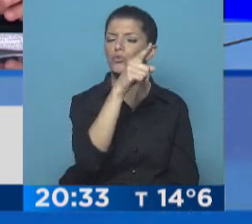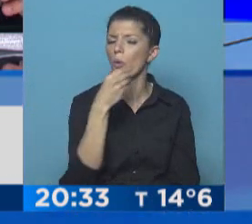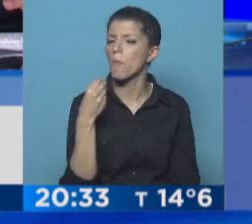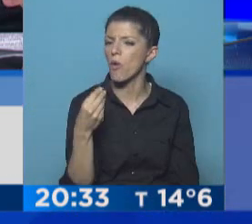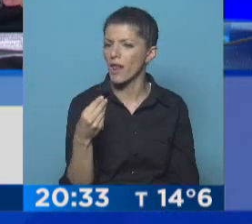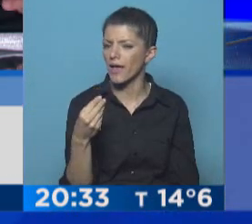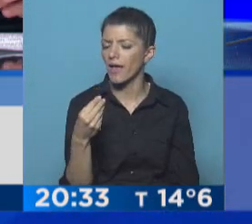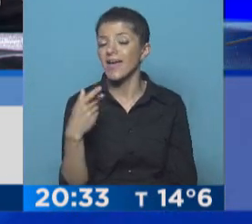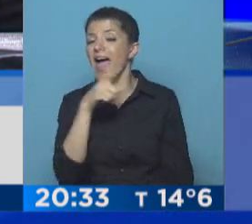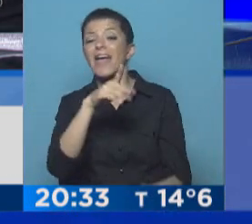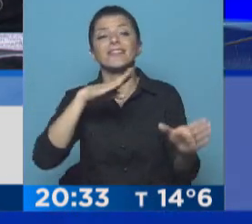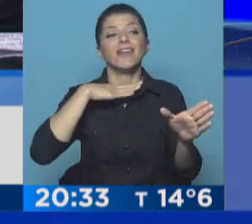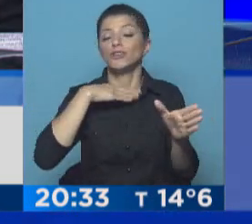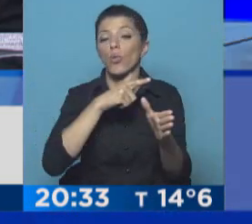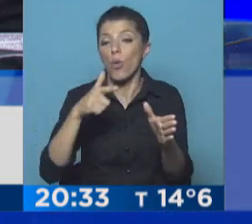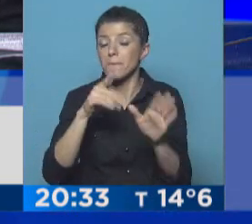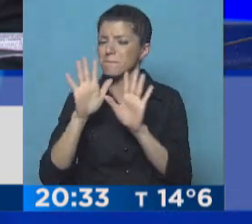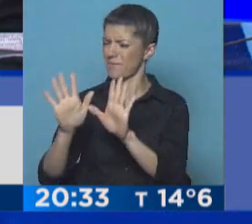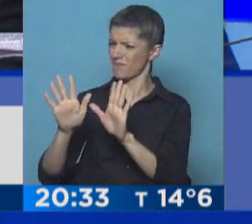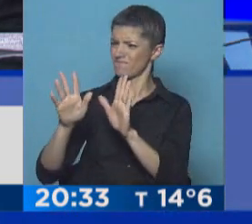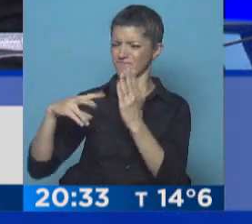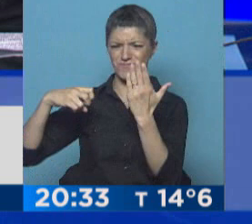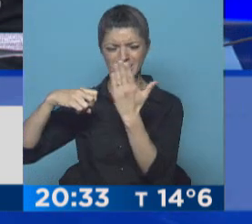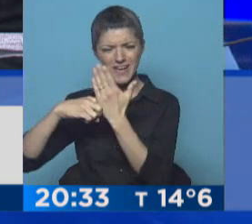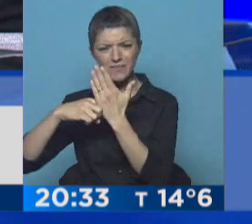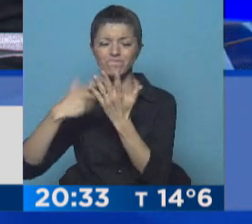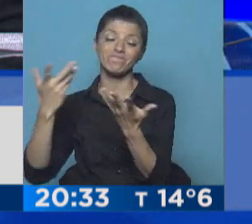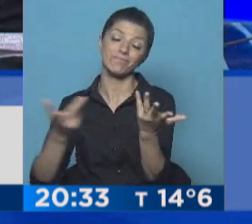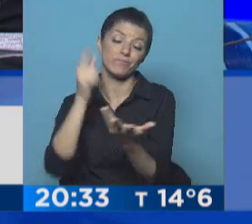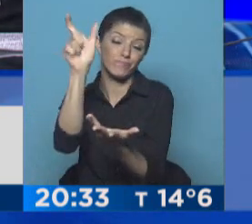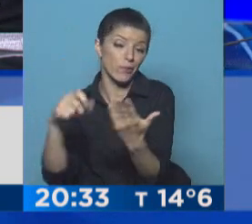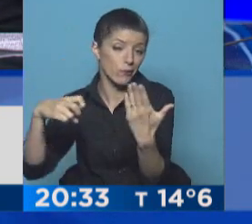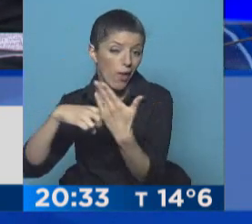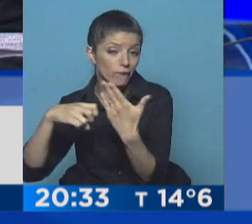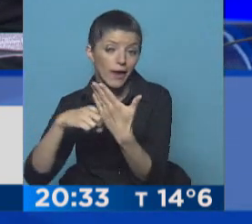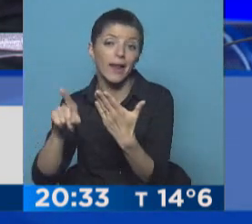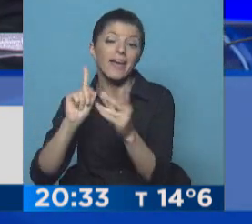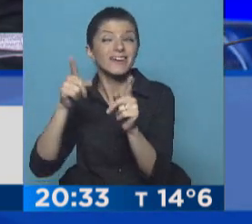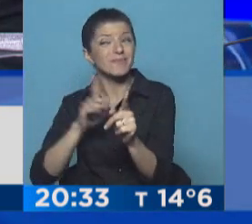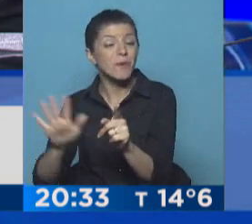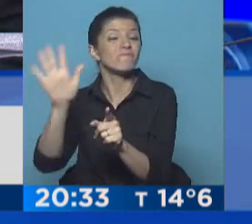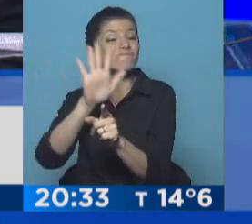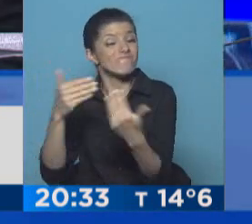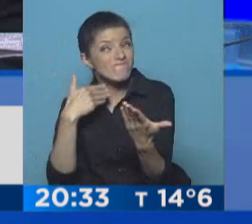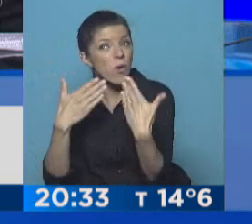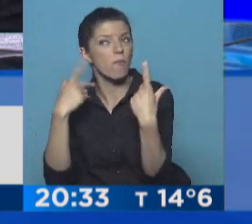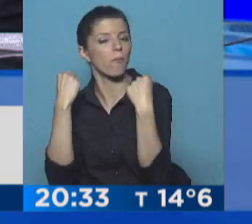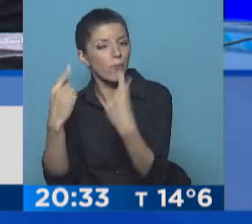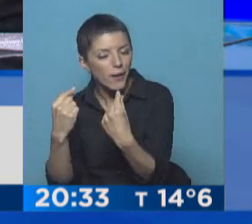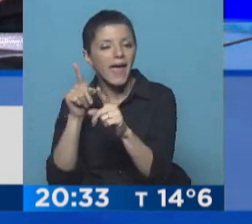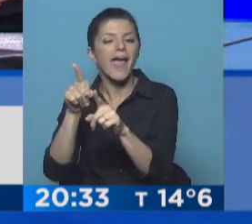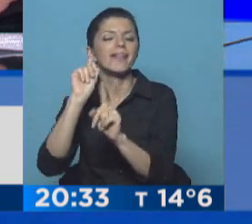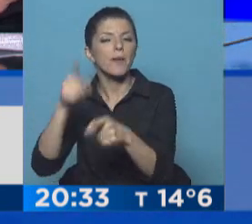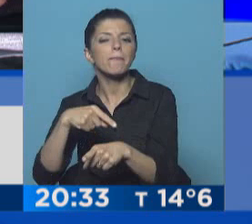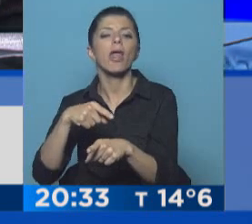había un delito de pormedio pero el fiscal yo creo que también Bueno es un fiscal que también está discutido es un fiscal que convocó también